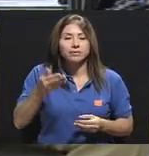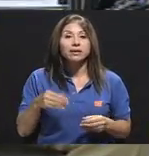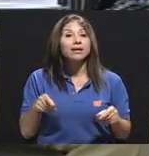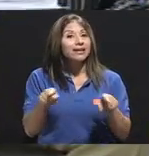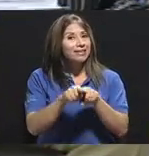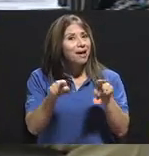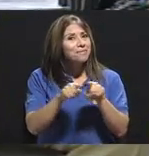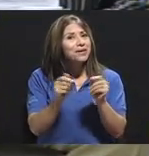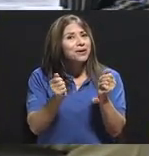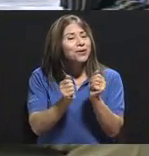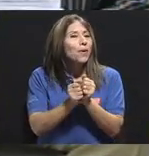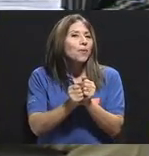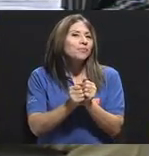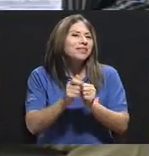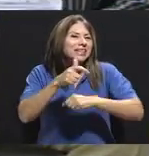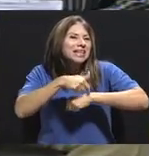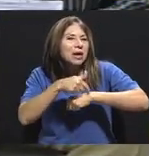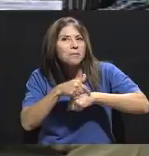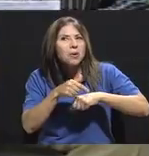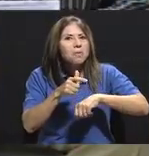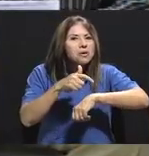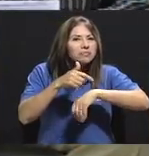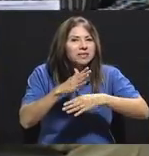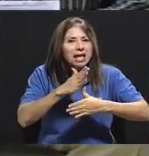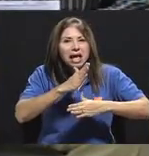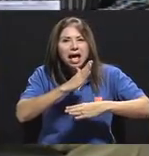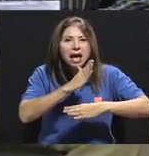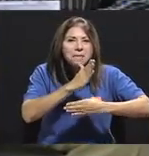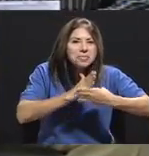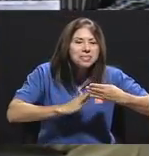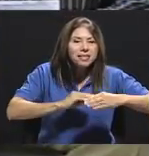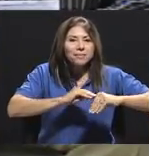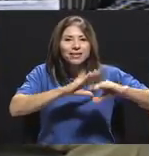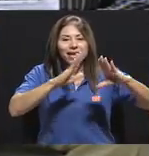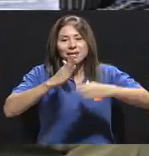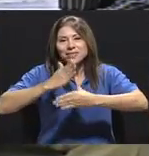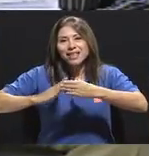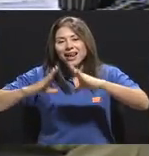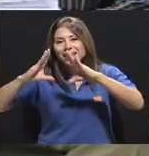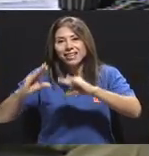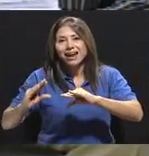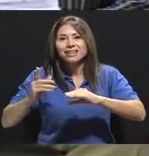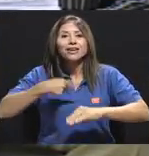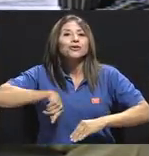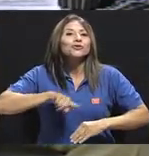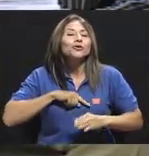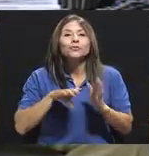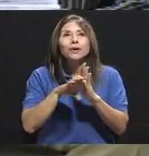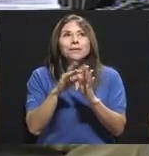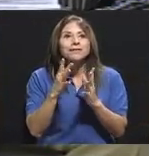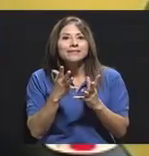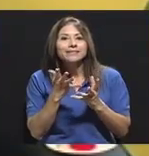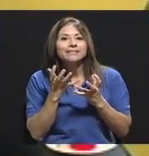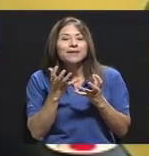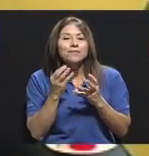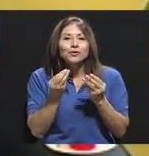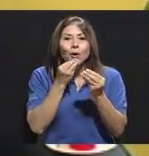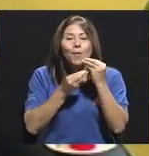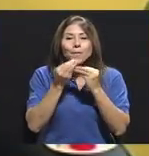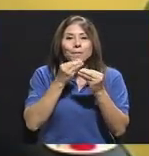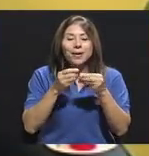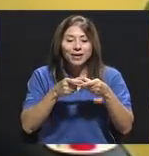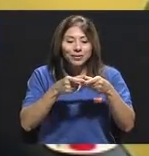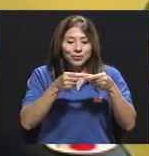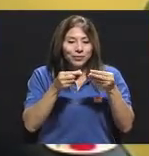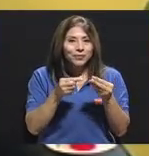qu s yo se nos antoja un cafecito con peji Valle y viene la natilla o el queso crema o otras o la mayonesa verdad porque el peiv valle como me dicen mucha